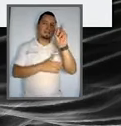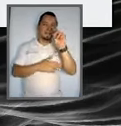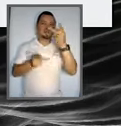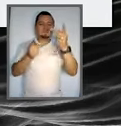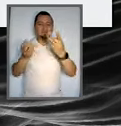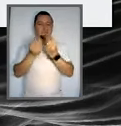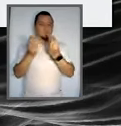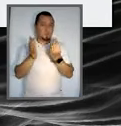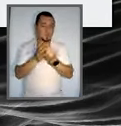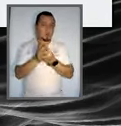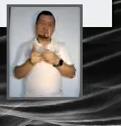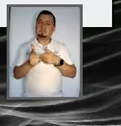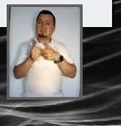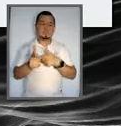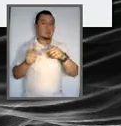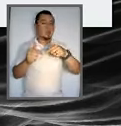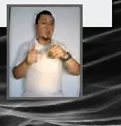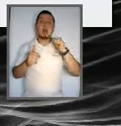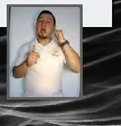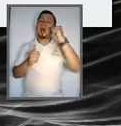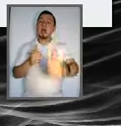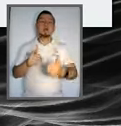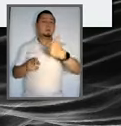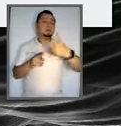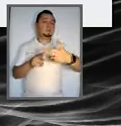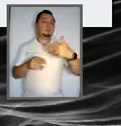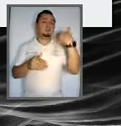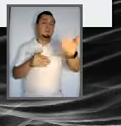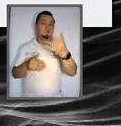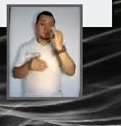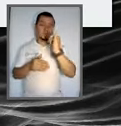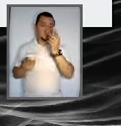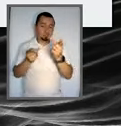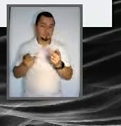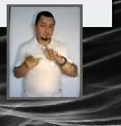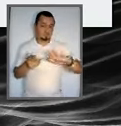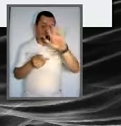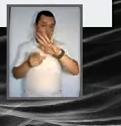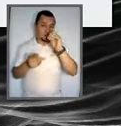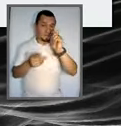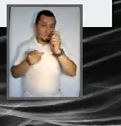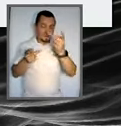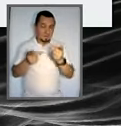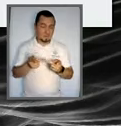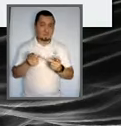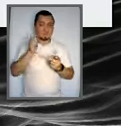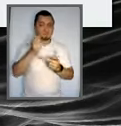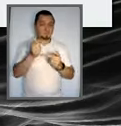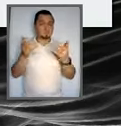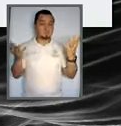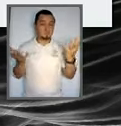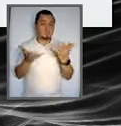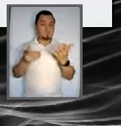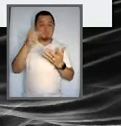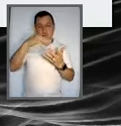de evaluación siguen y para eso tenemos tres grandes estrategias. La primera tiene que ver con lo que me referí hace un momento, que